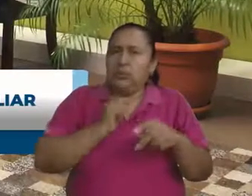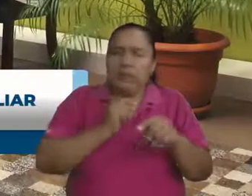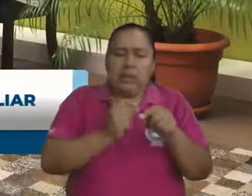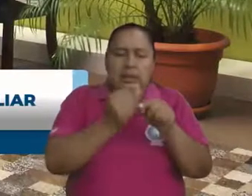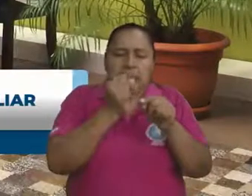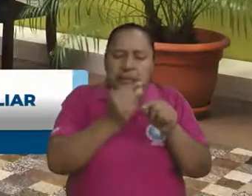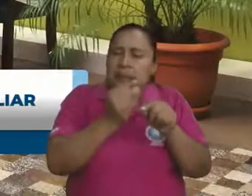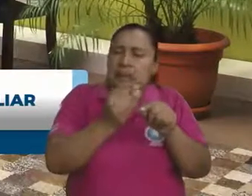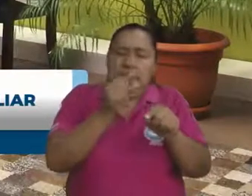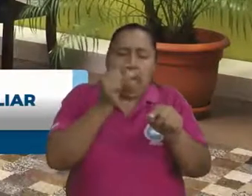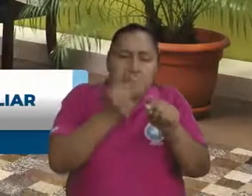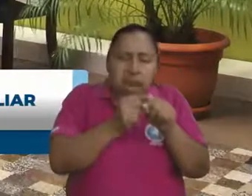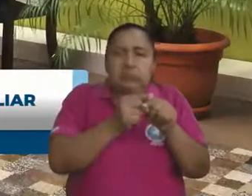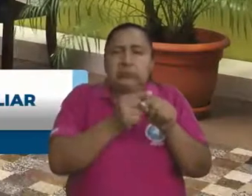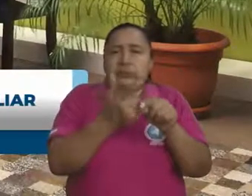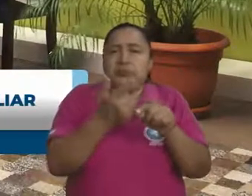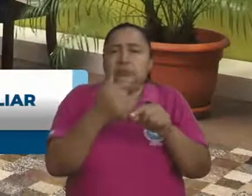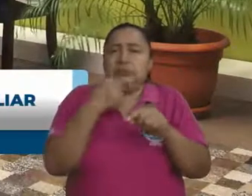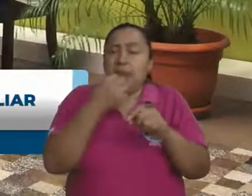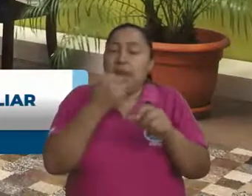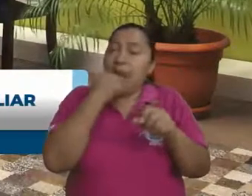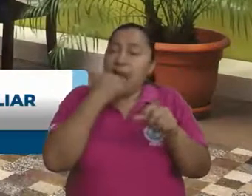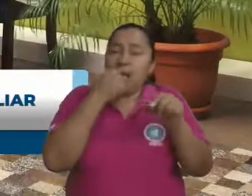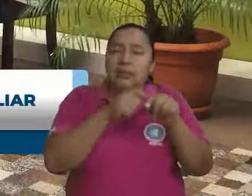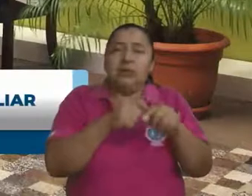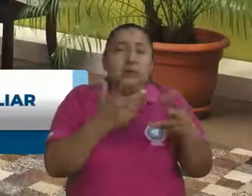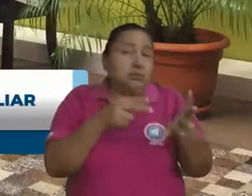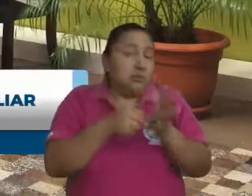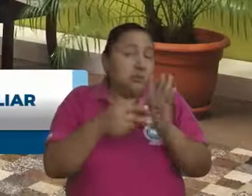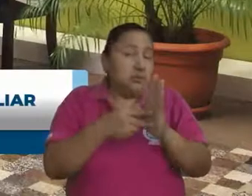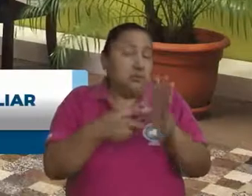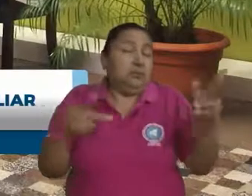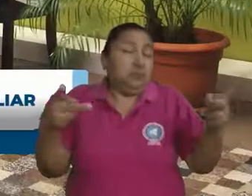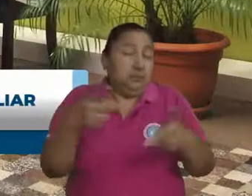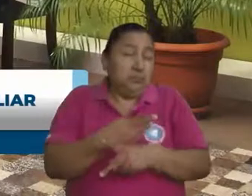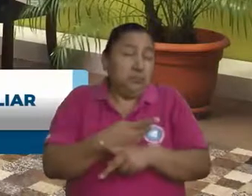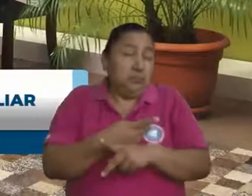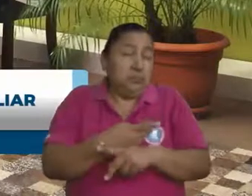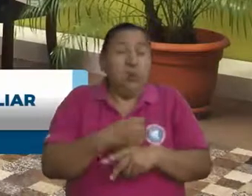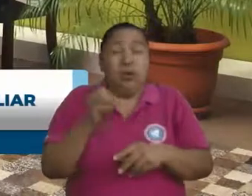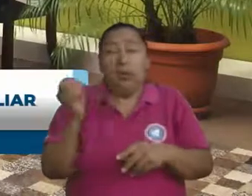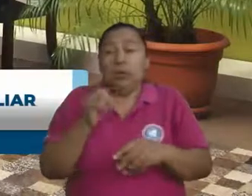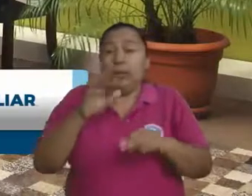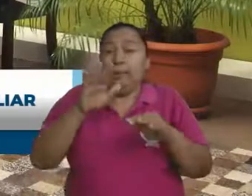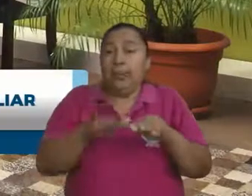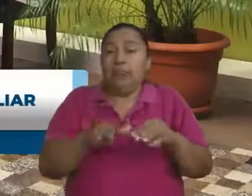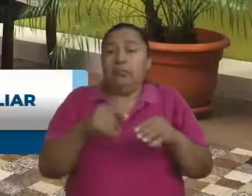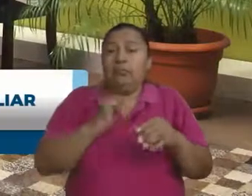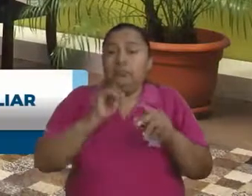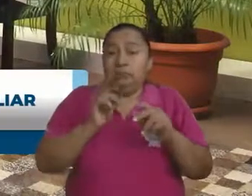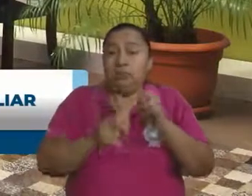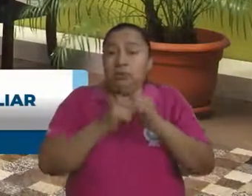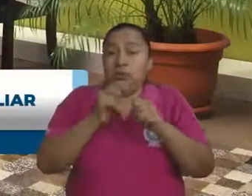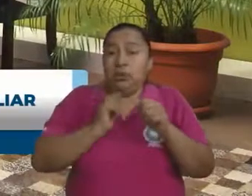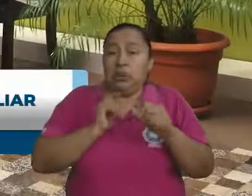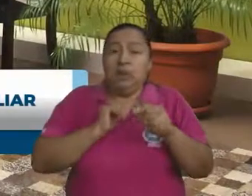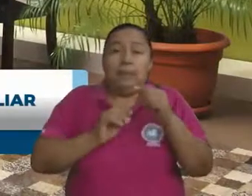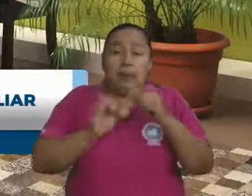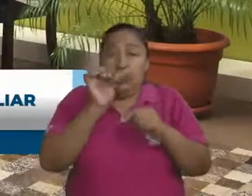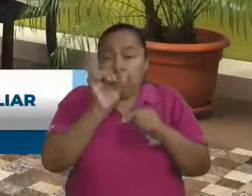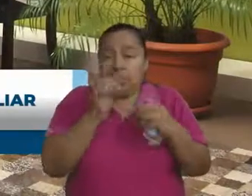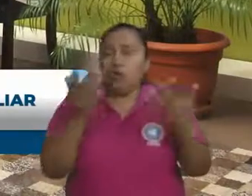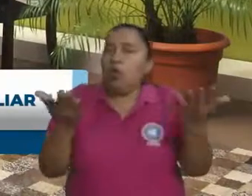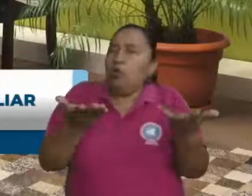grande la piedra en la vesícula, ¿quiere decir que está más grave o está menos grave la que la tiene más pequeña?